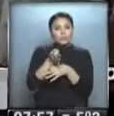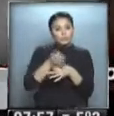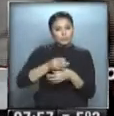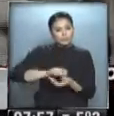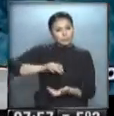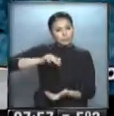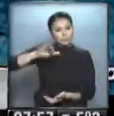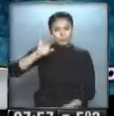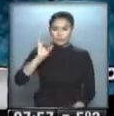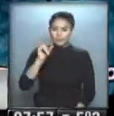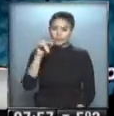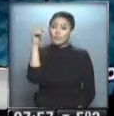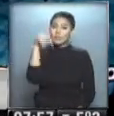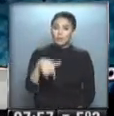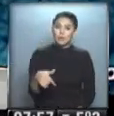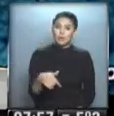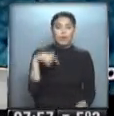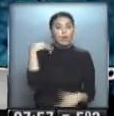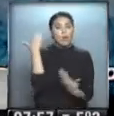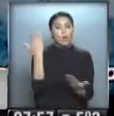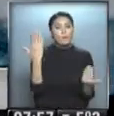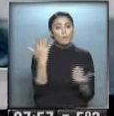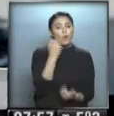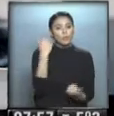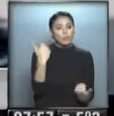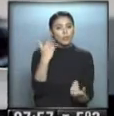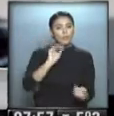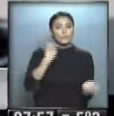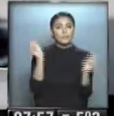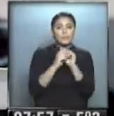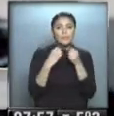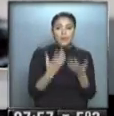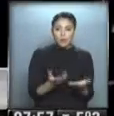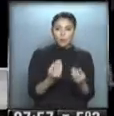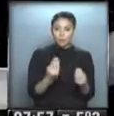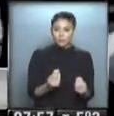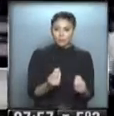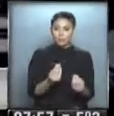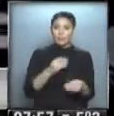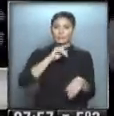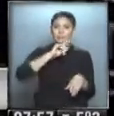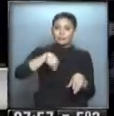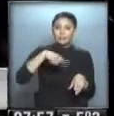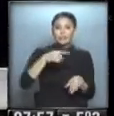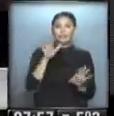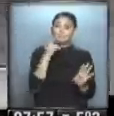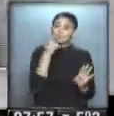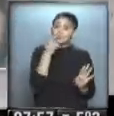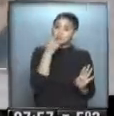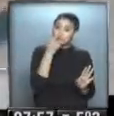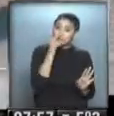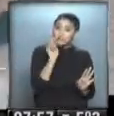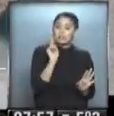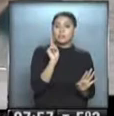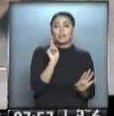poco áspera y que están recibiendo la oportunidad de recuperarse a través de hacer horas para la comunidad interesante la